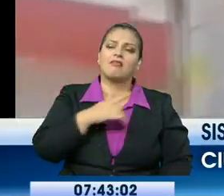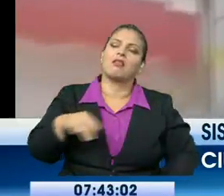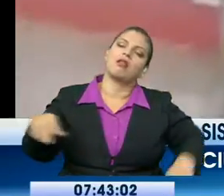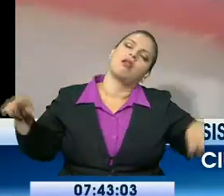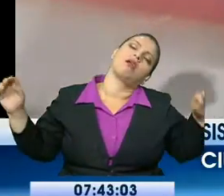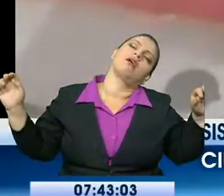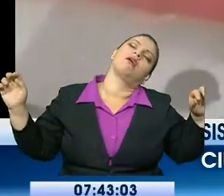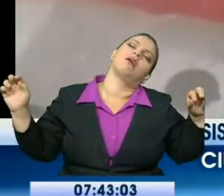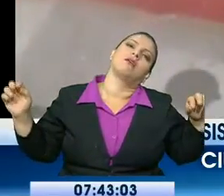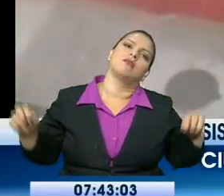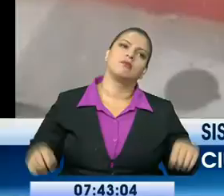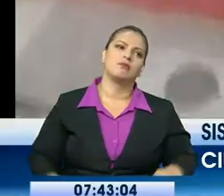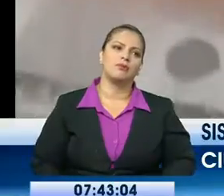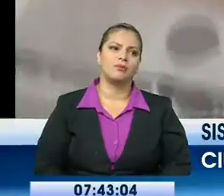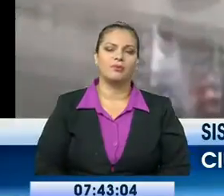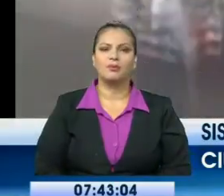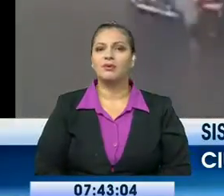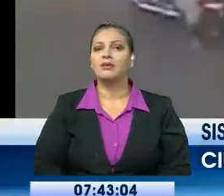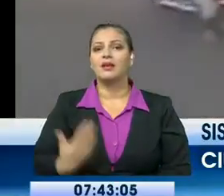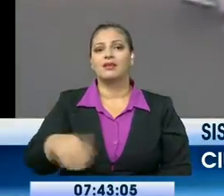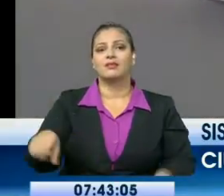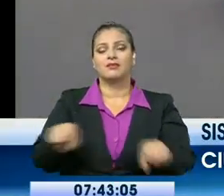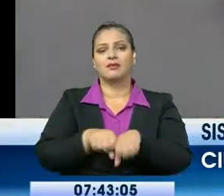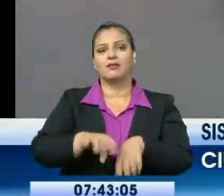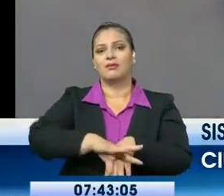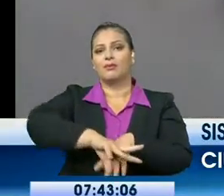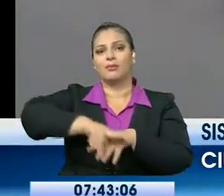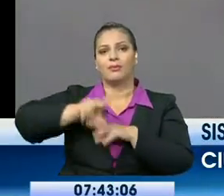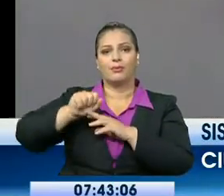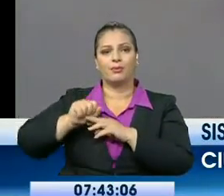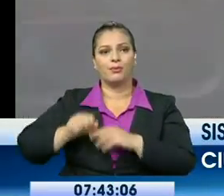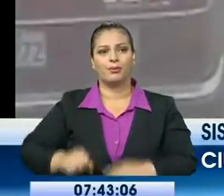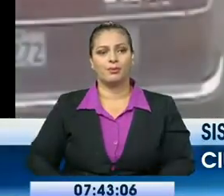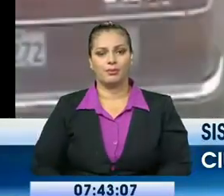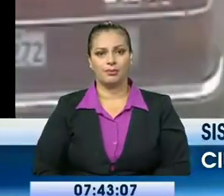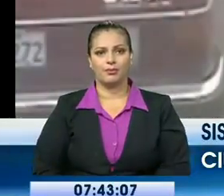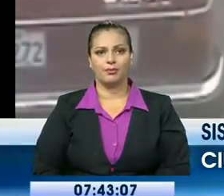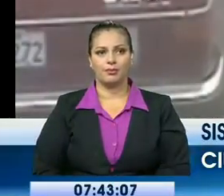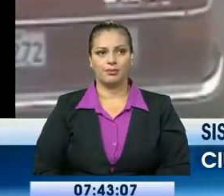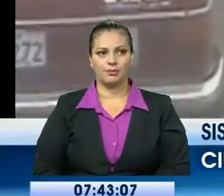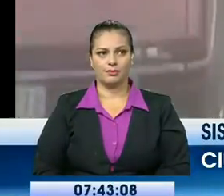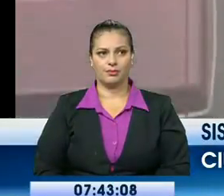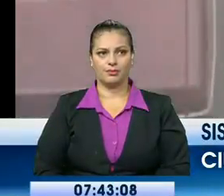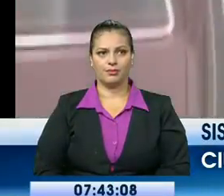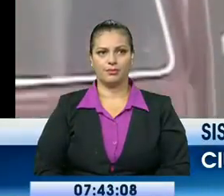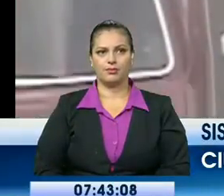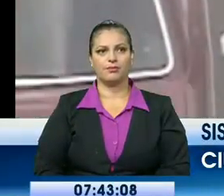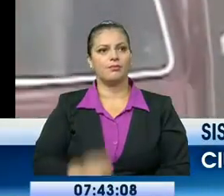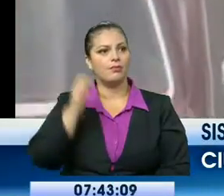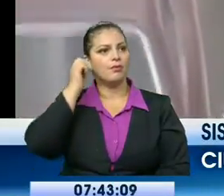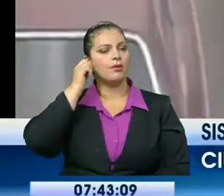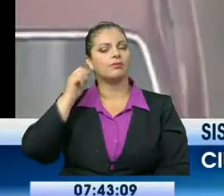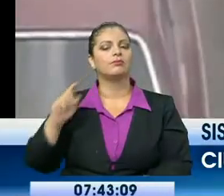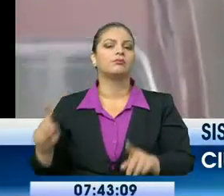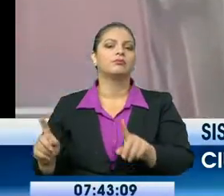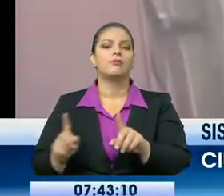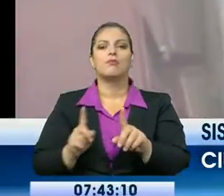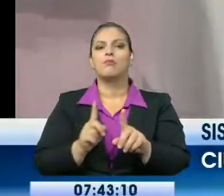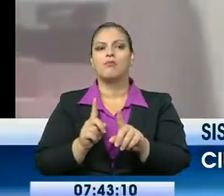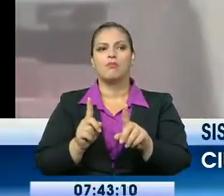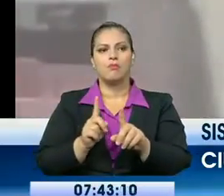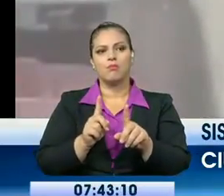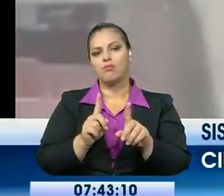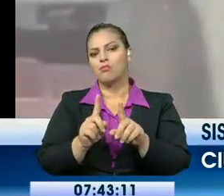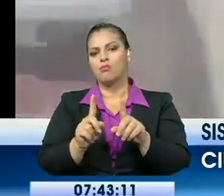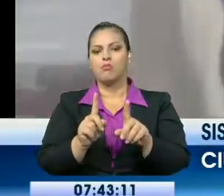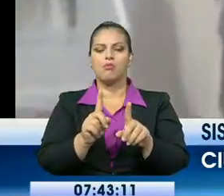Se había hecho con los nuevos zapatos y cuando cruza la calle, se le pega una mujer. Al lado, el